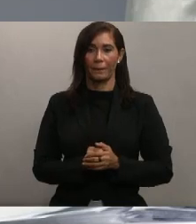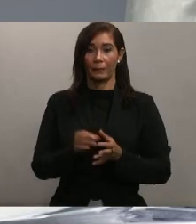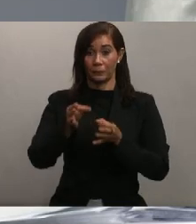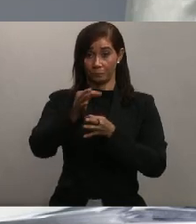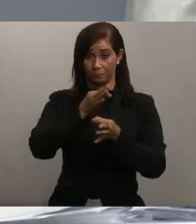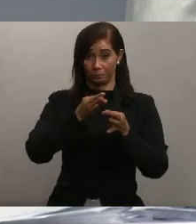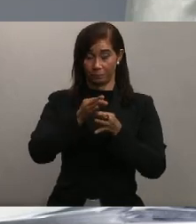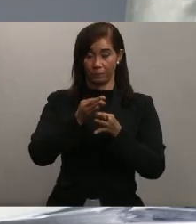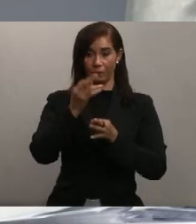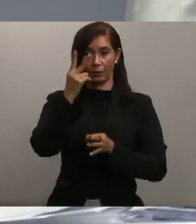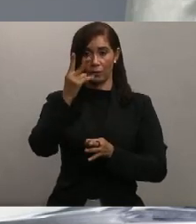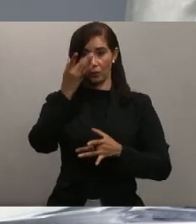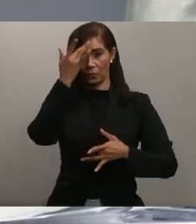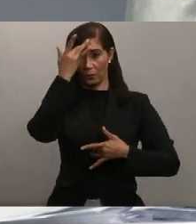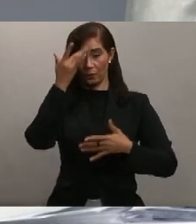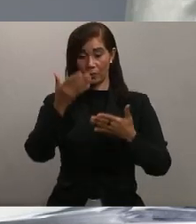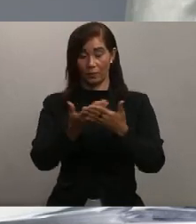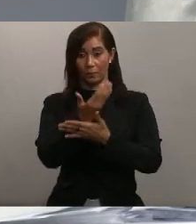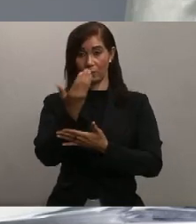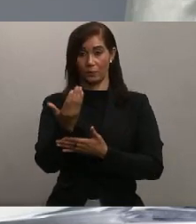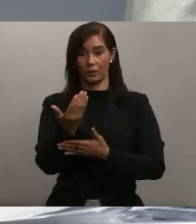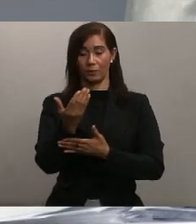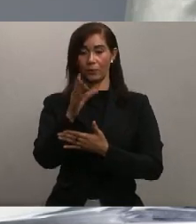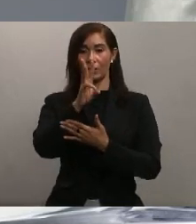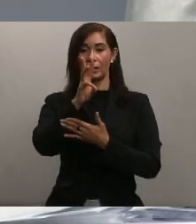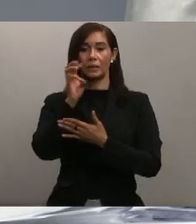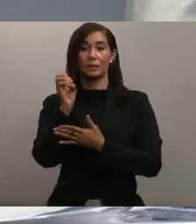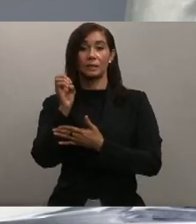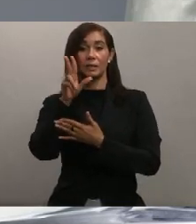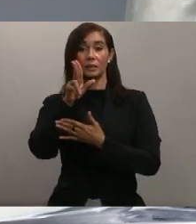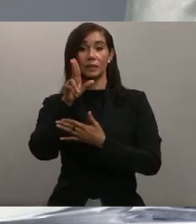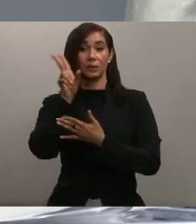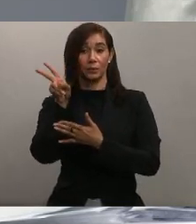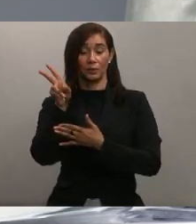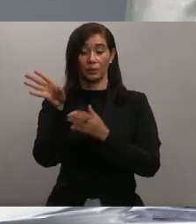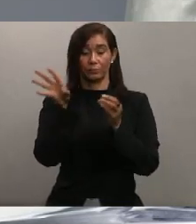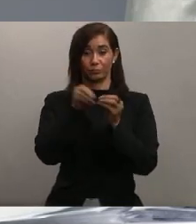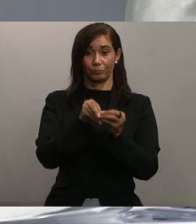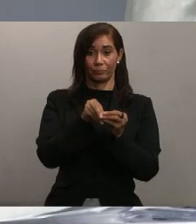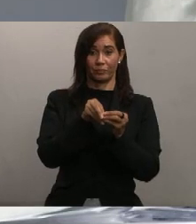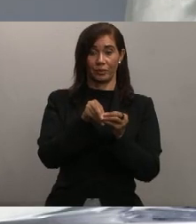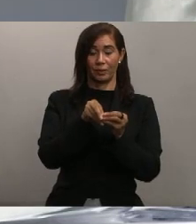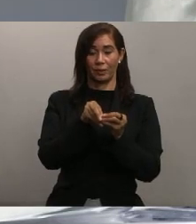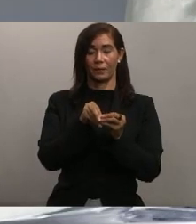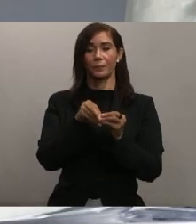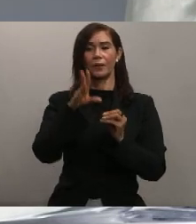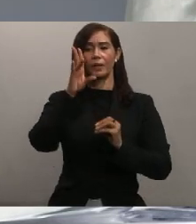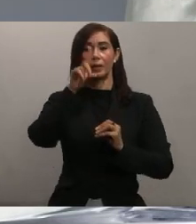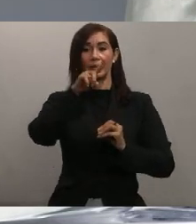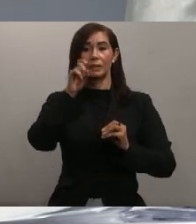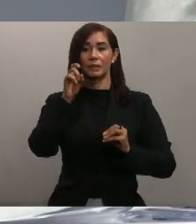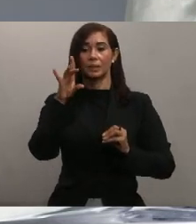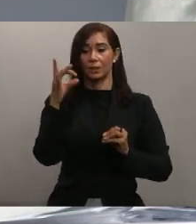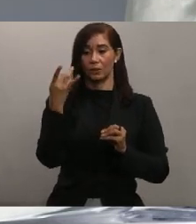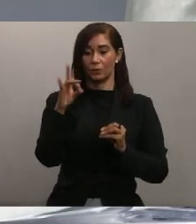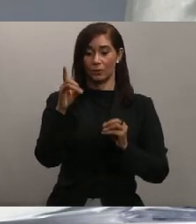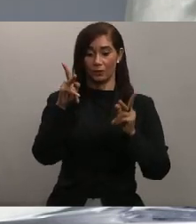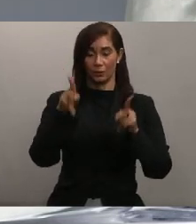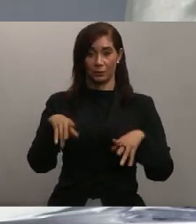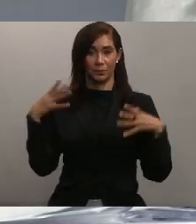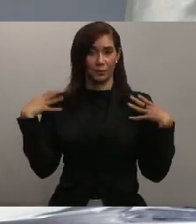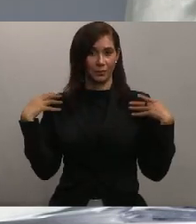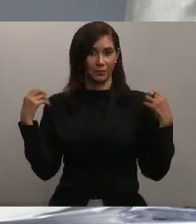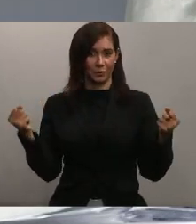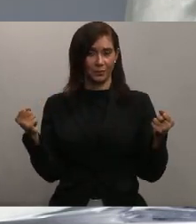Duarte, 2 casos nuevos, 632 acumulados, 118